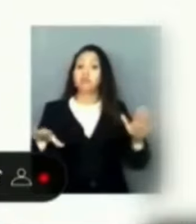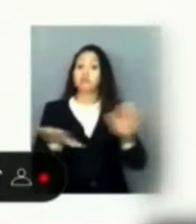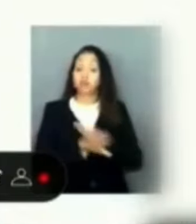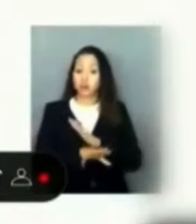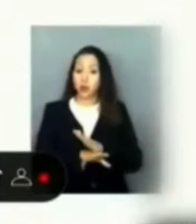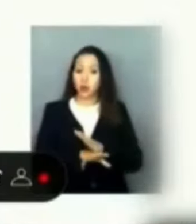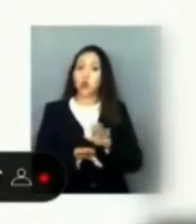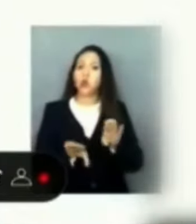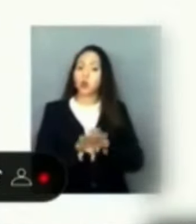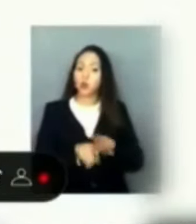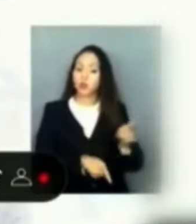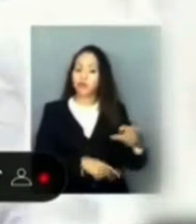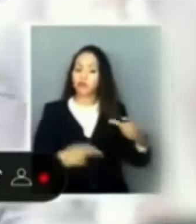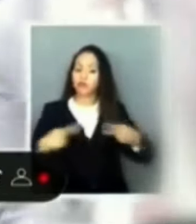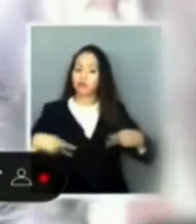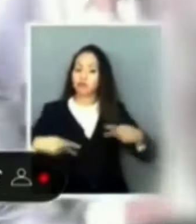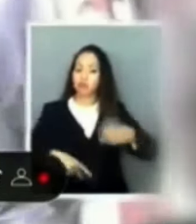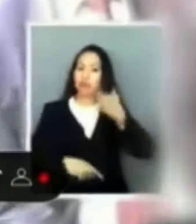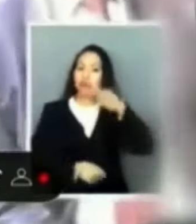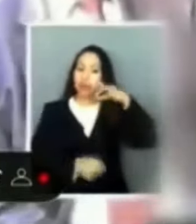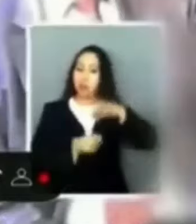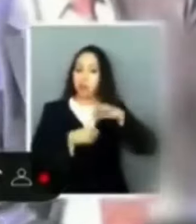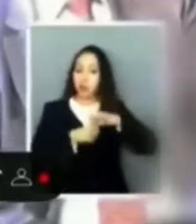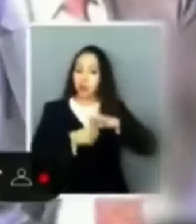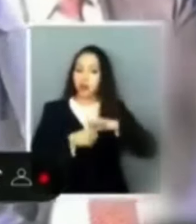voto directo, universal, secreto,